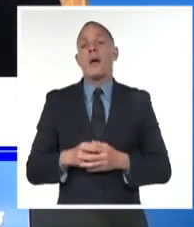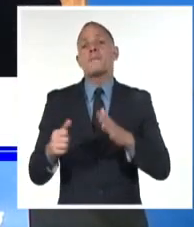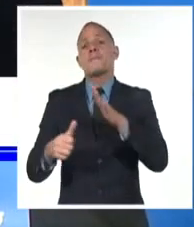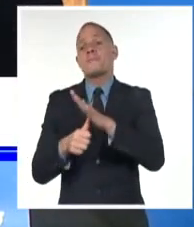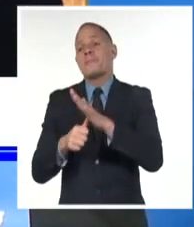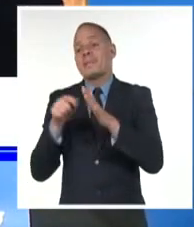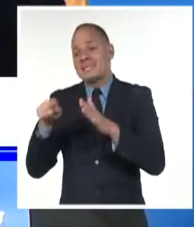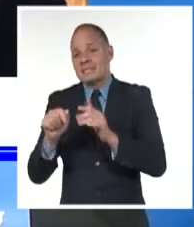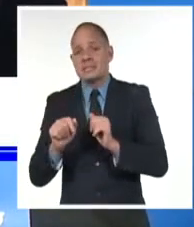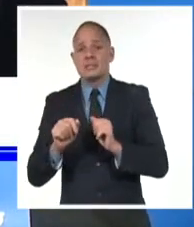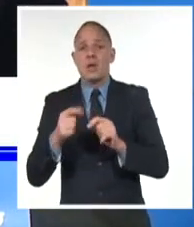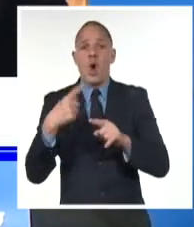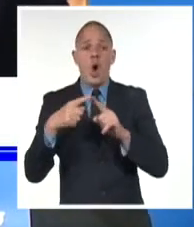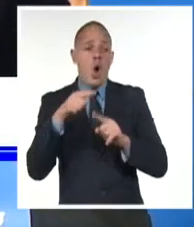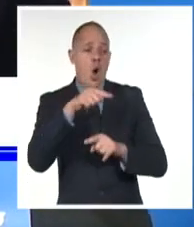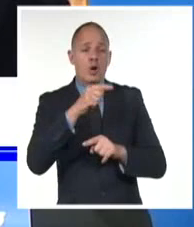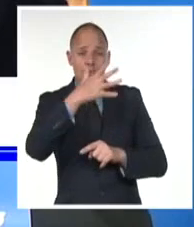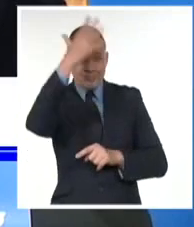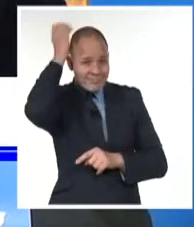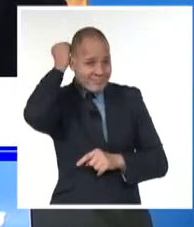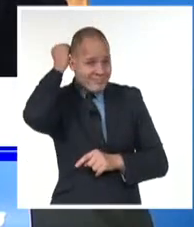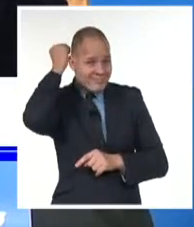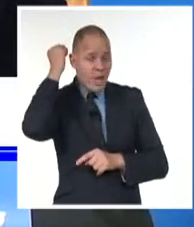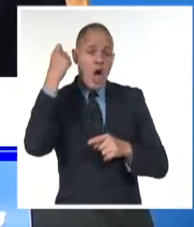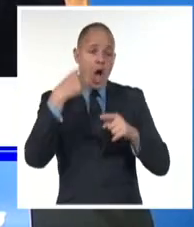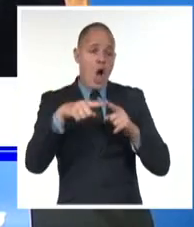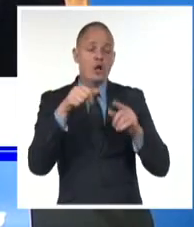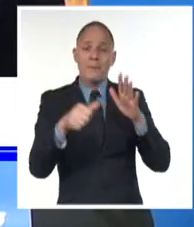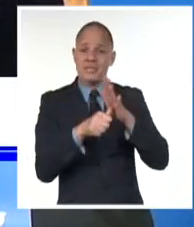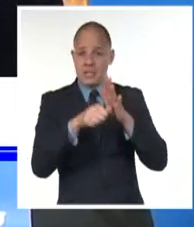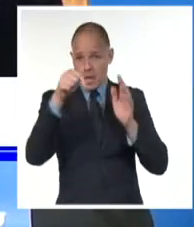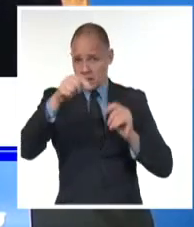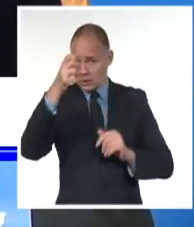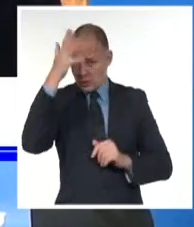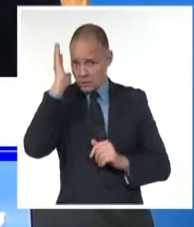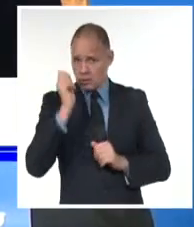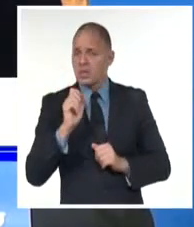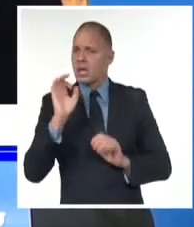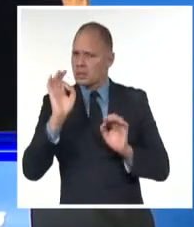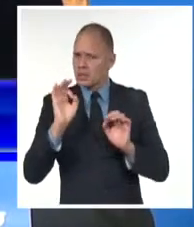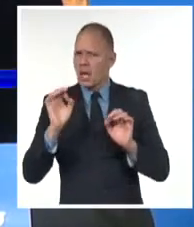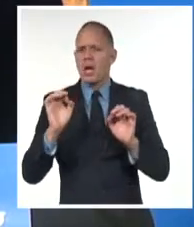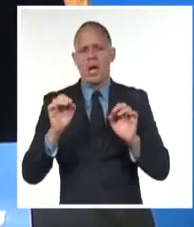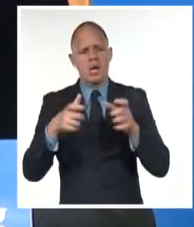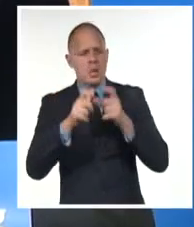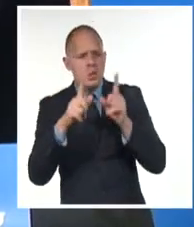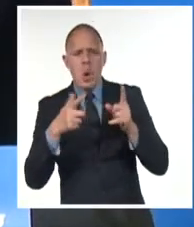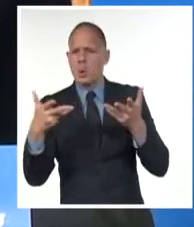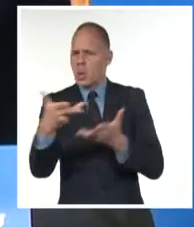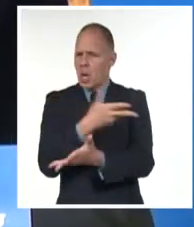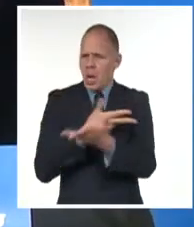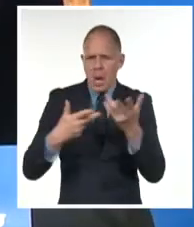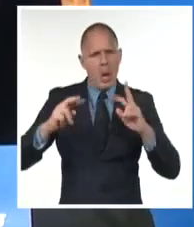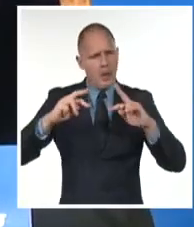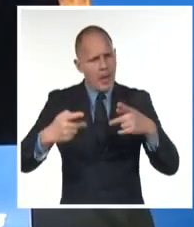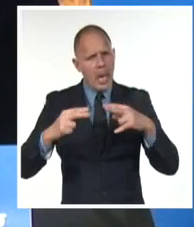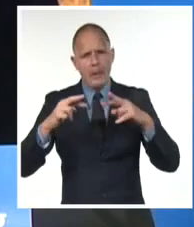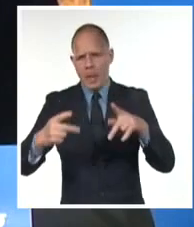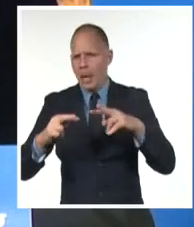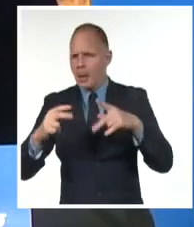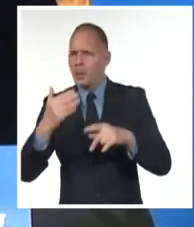compañero Raúl Castro y el compañero Díaz-Canel se han reunido y conversado muchas veces. Dedicaron